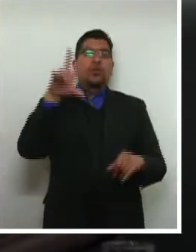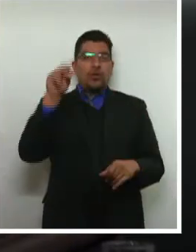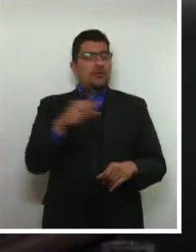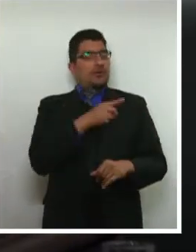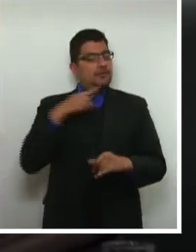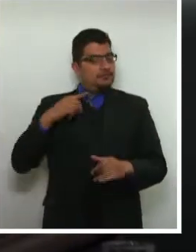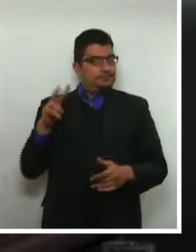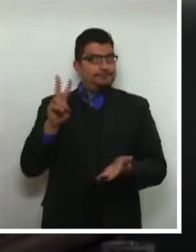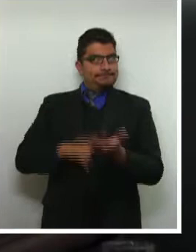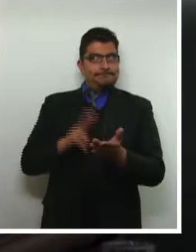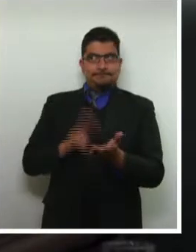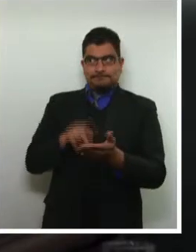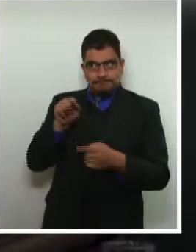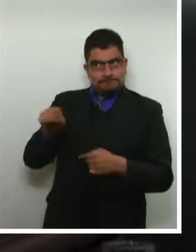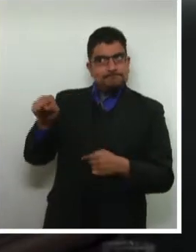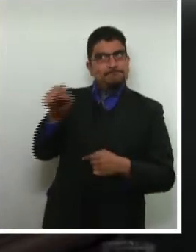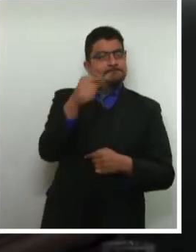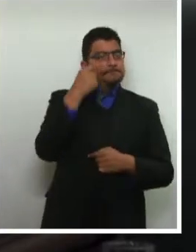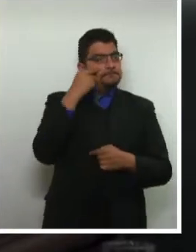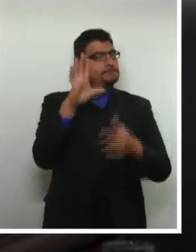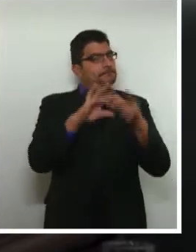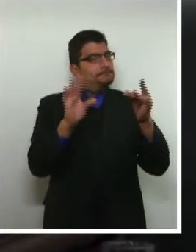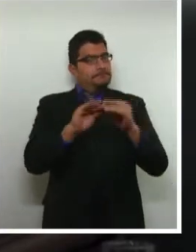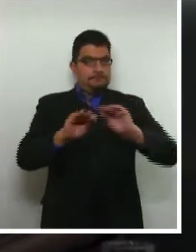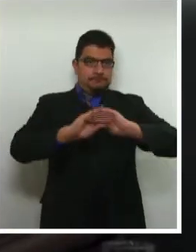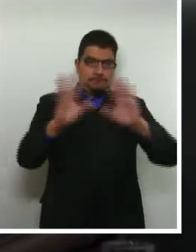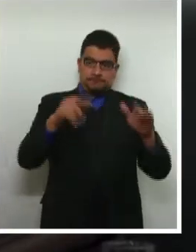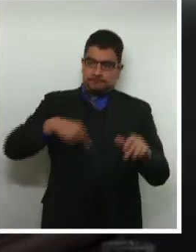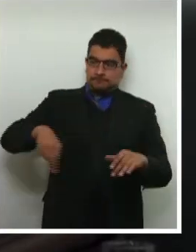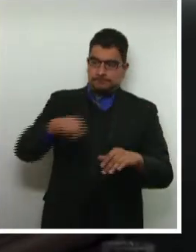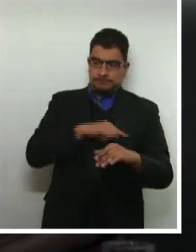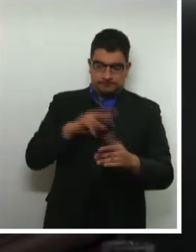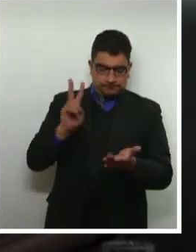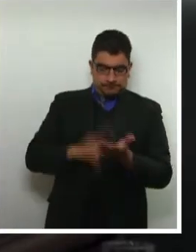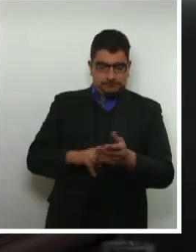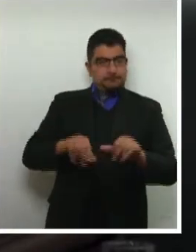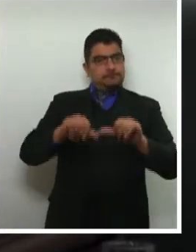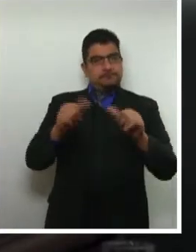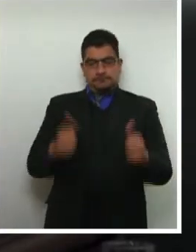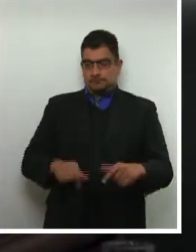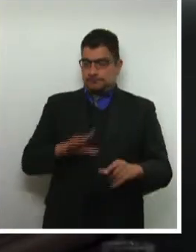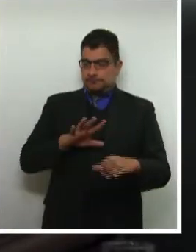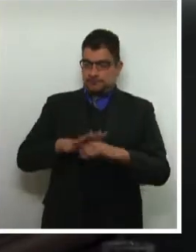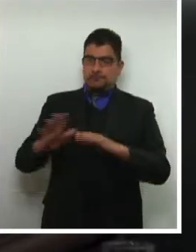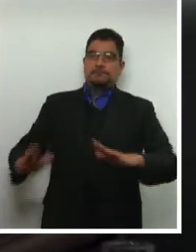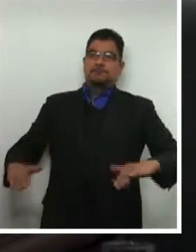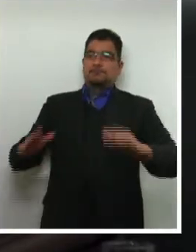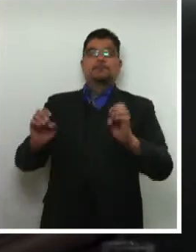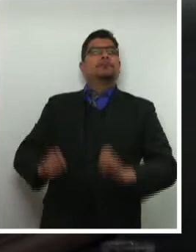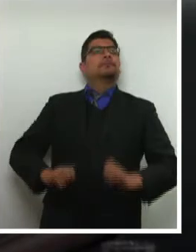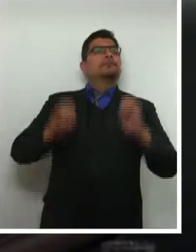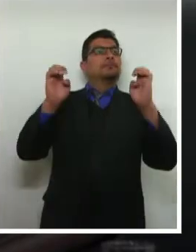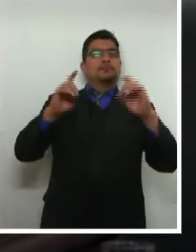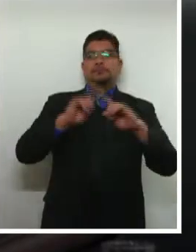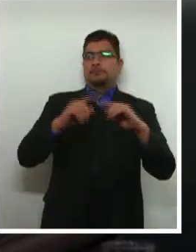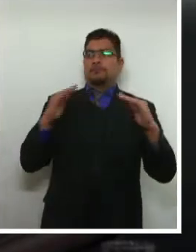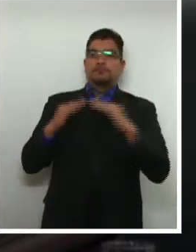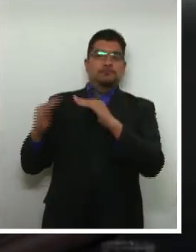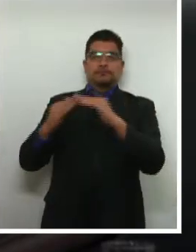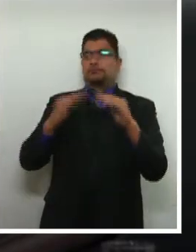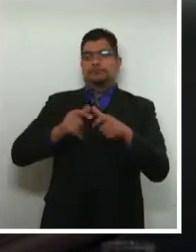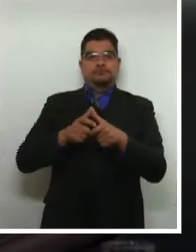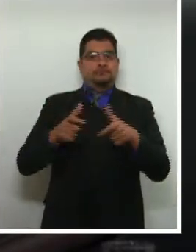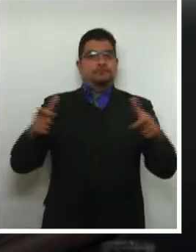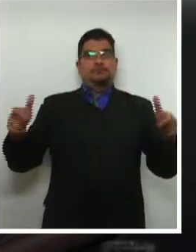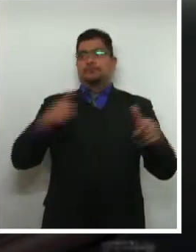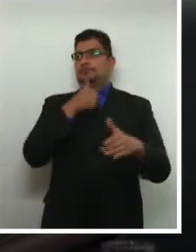hablar y tener muy claro que la arquitectura, el desarrollo urbano, el desarrollo rural